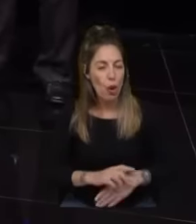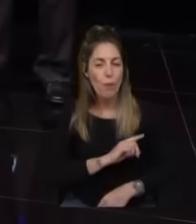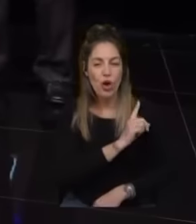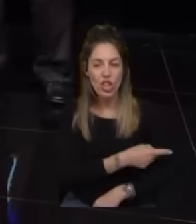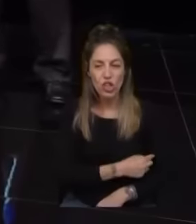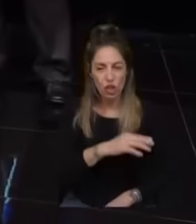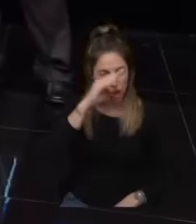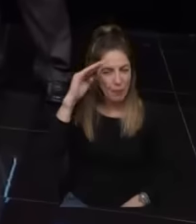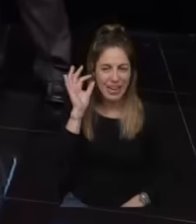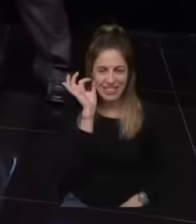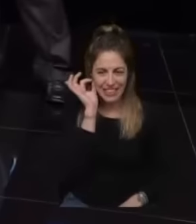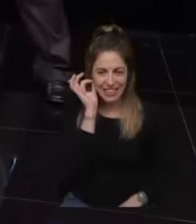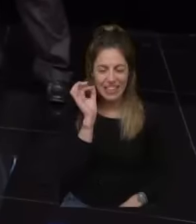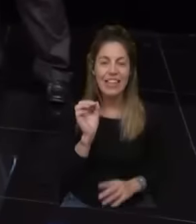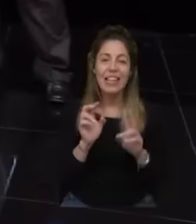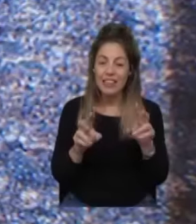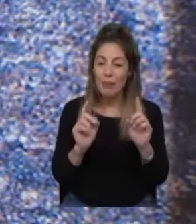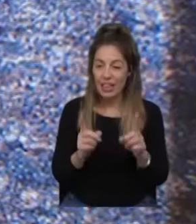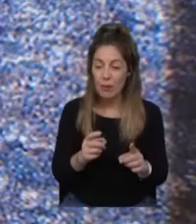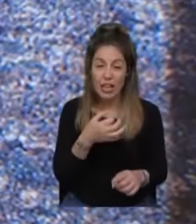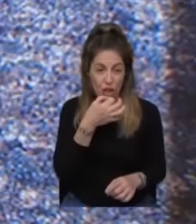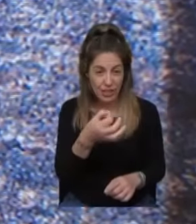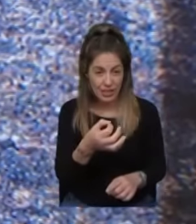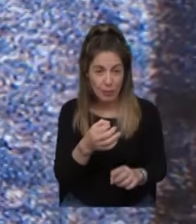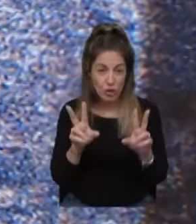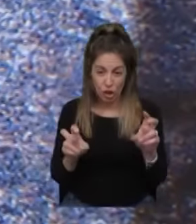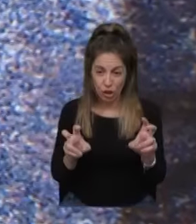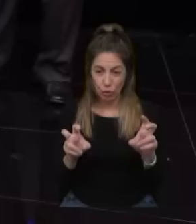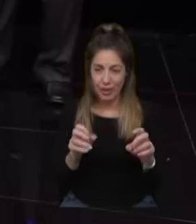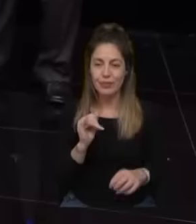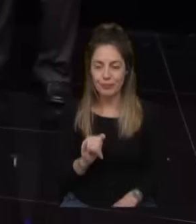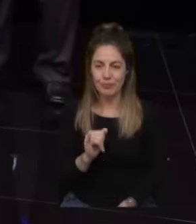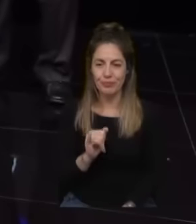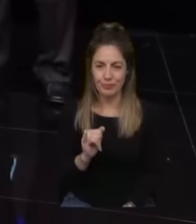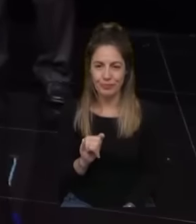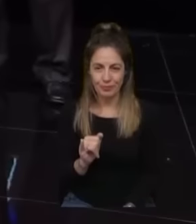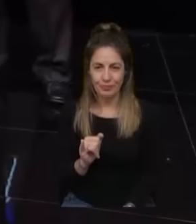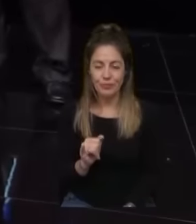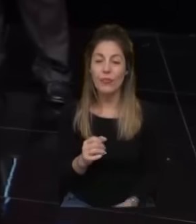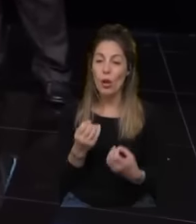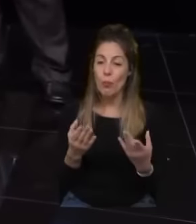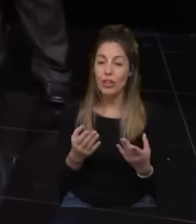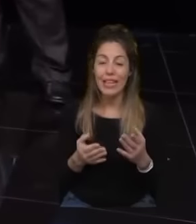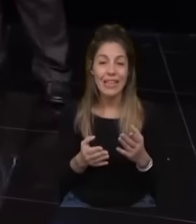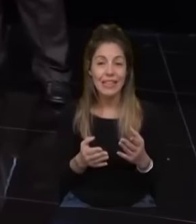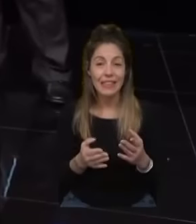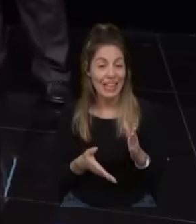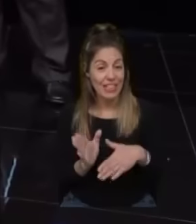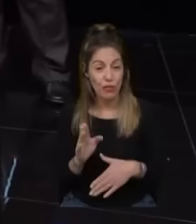Justamente tema que además mencionábamos de alguna manera en nuestros titulares hoy, ¿no? Claro, exactamente, Josema, porque desde que se fue de